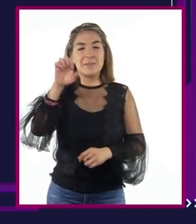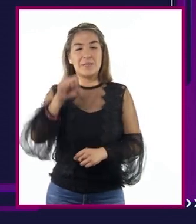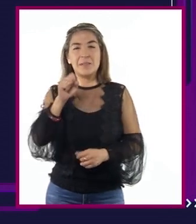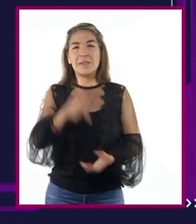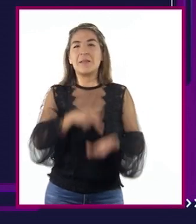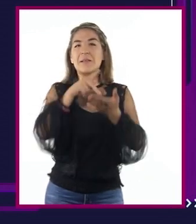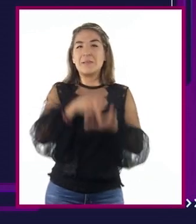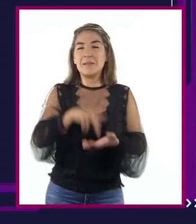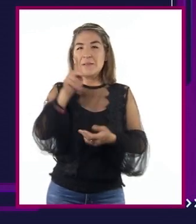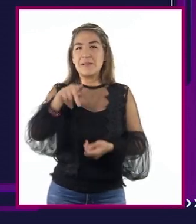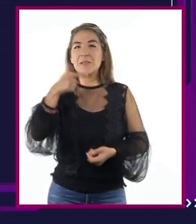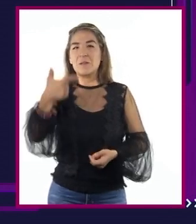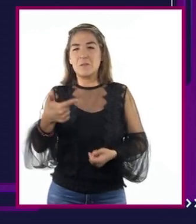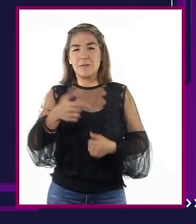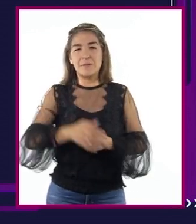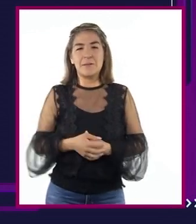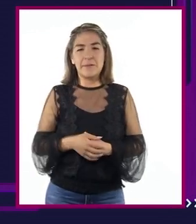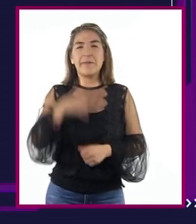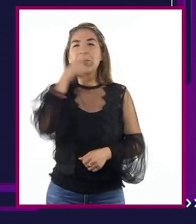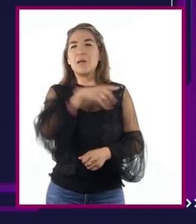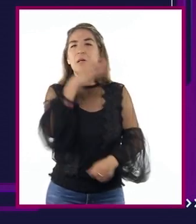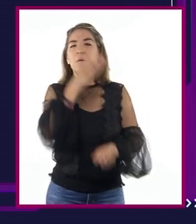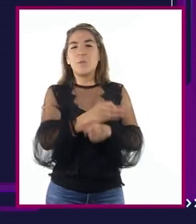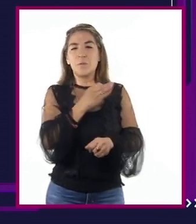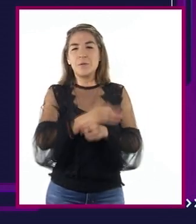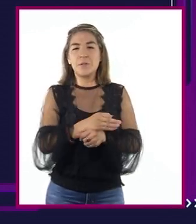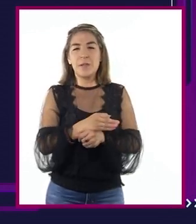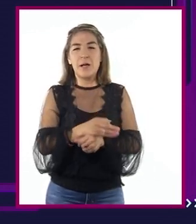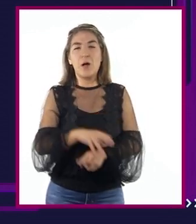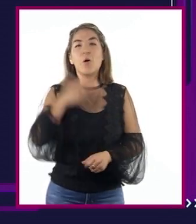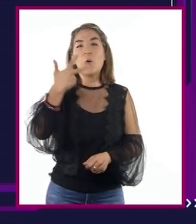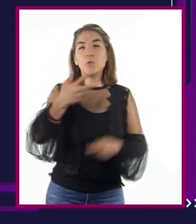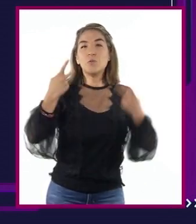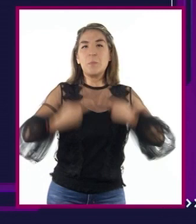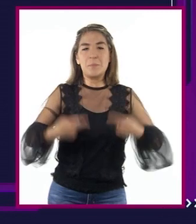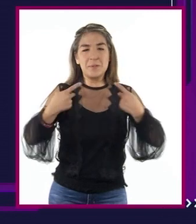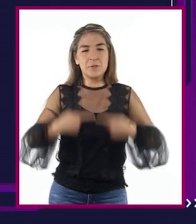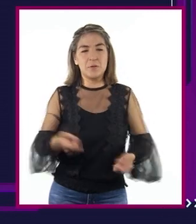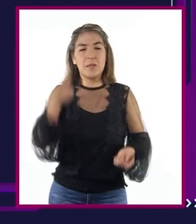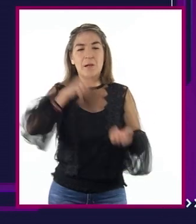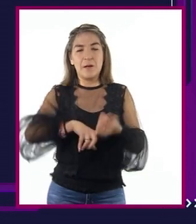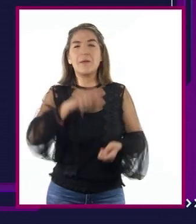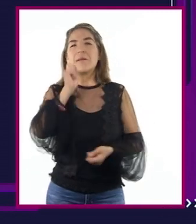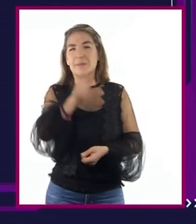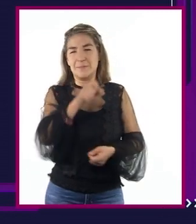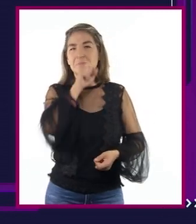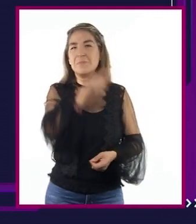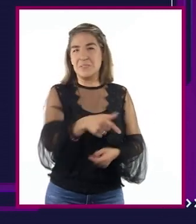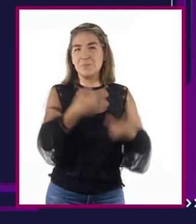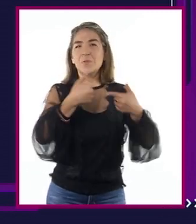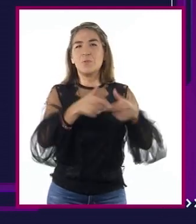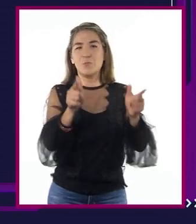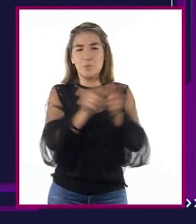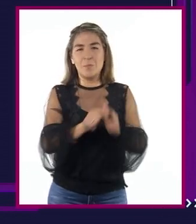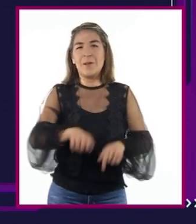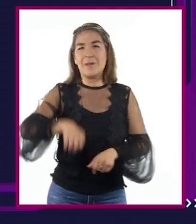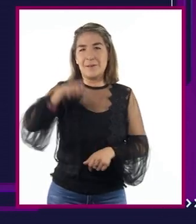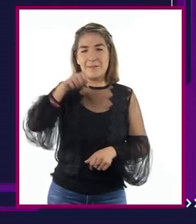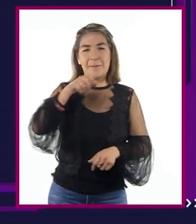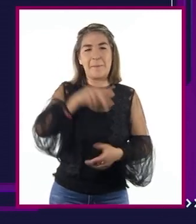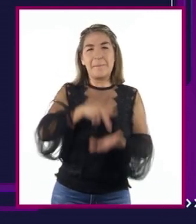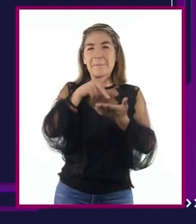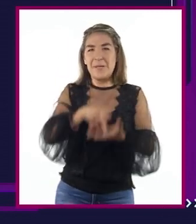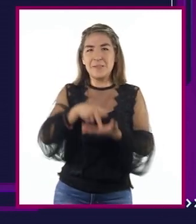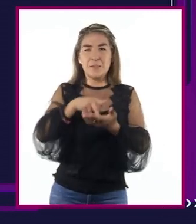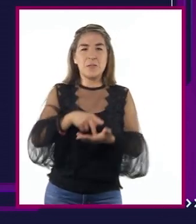60 kilogramos? Aquí se ubican 8 personas que corresponde a esa frecuencia. ¿Entre